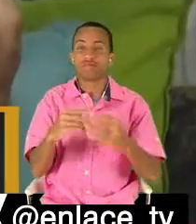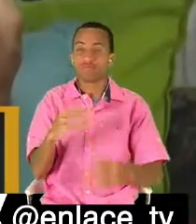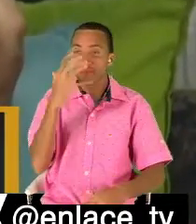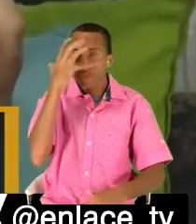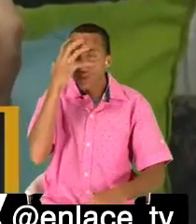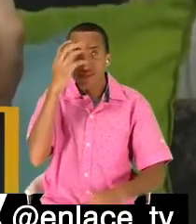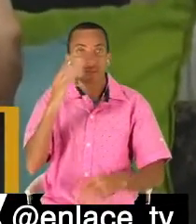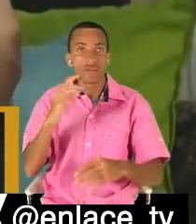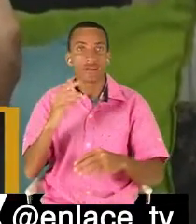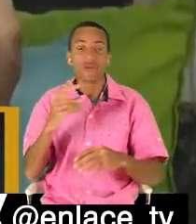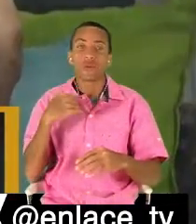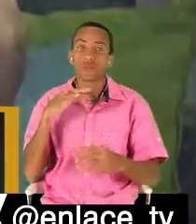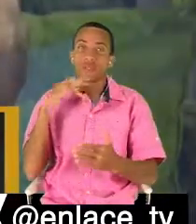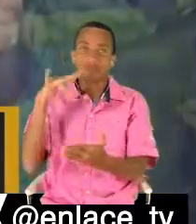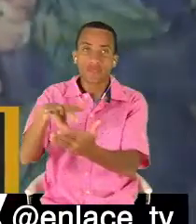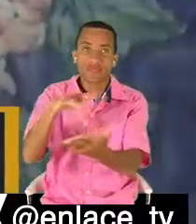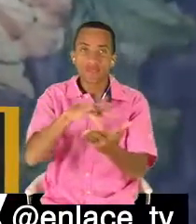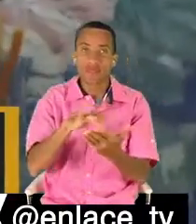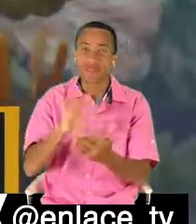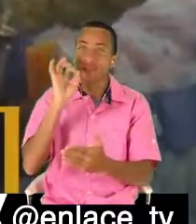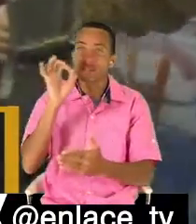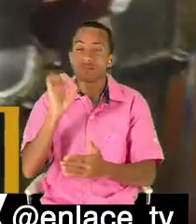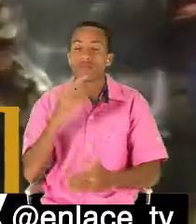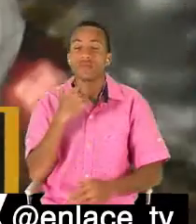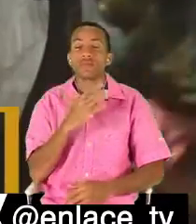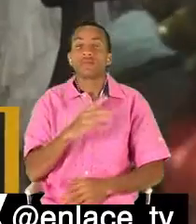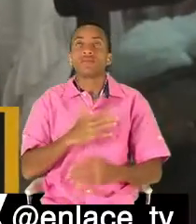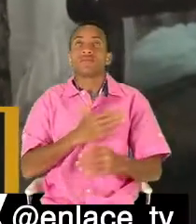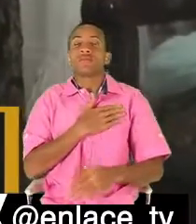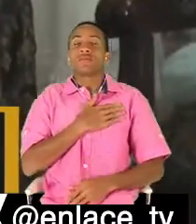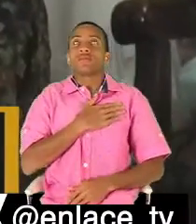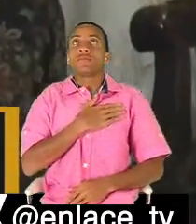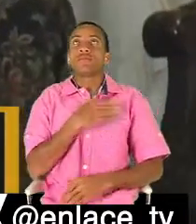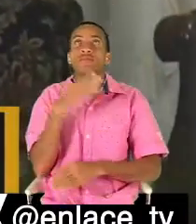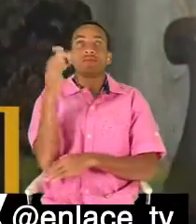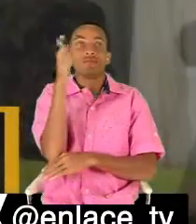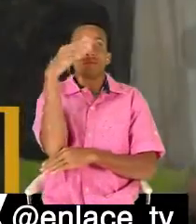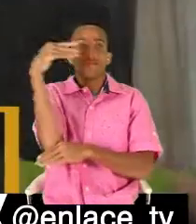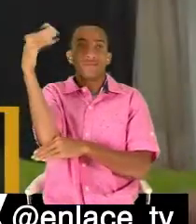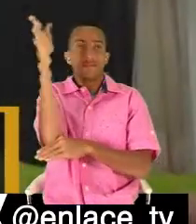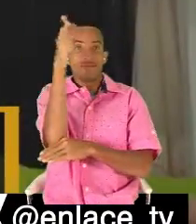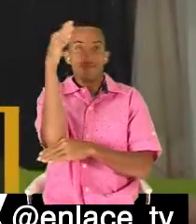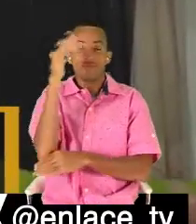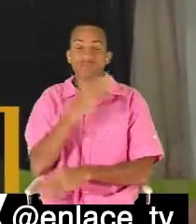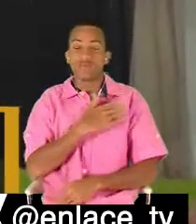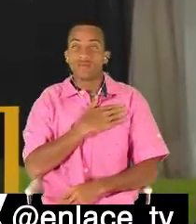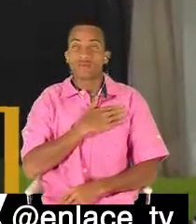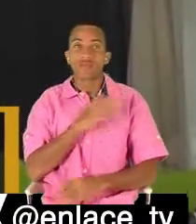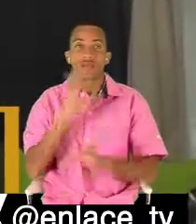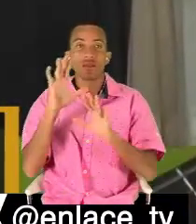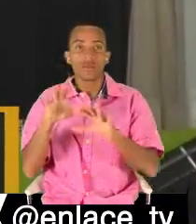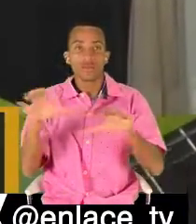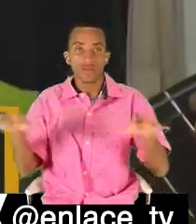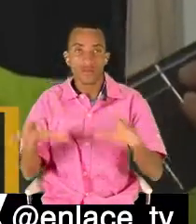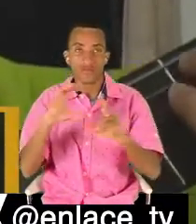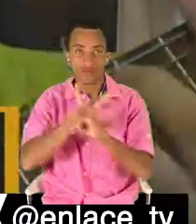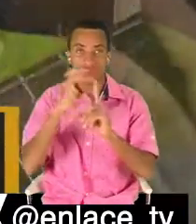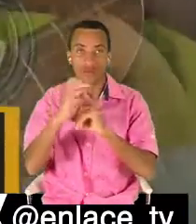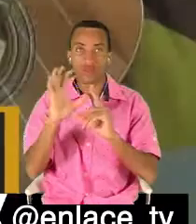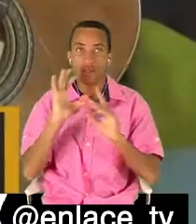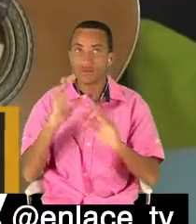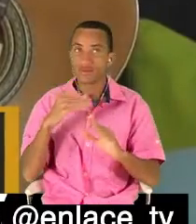Siempre participaba en las izadas de bandera, en todas las actividades culturales que hacía el colegio, ahí